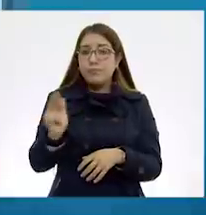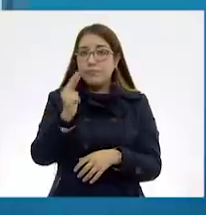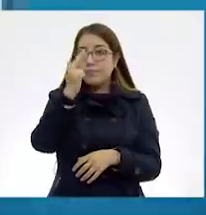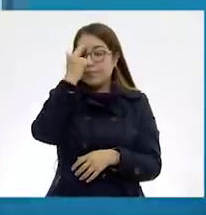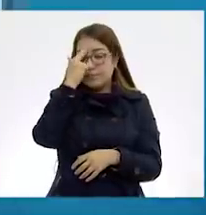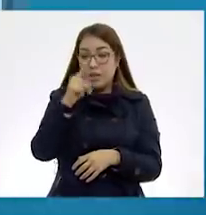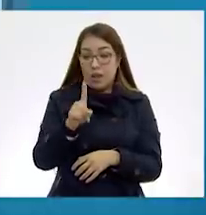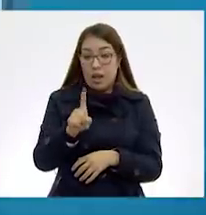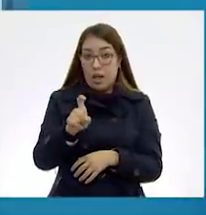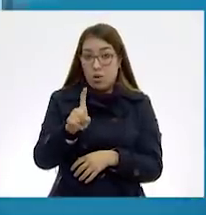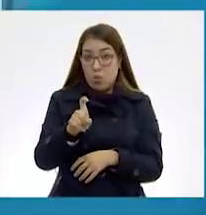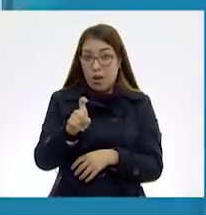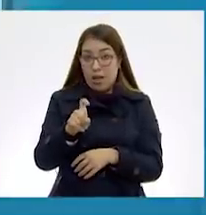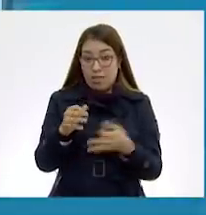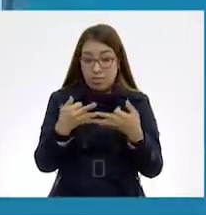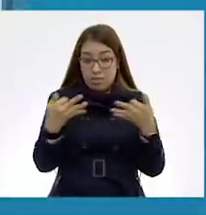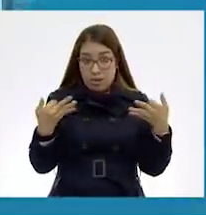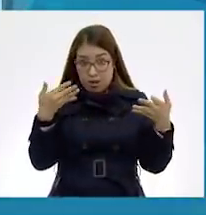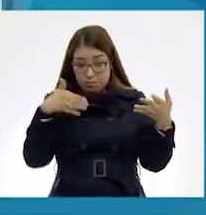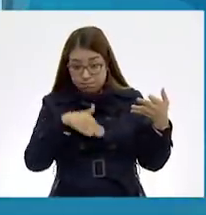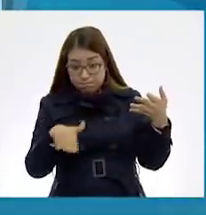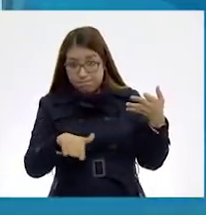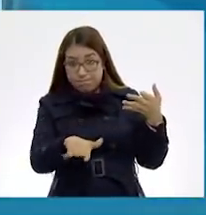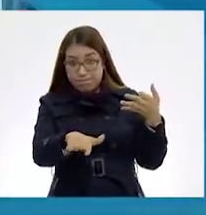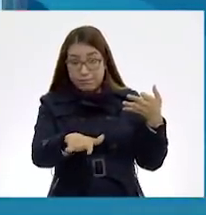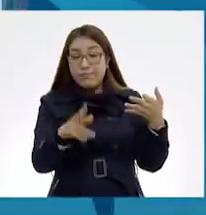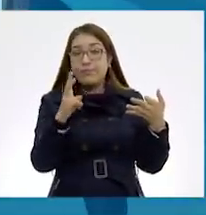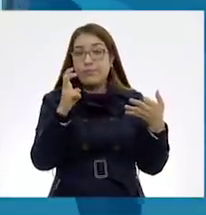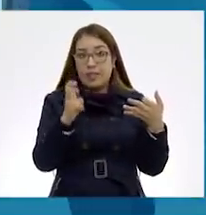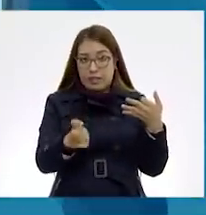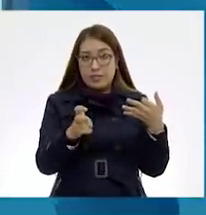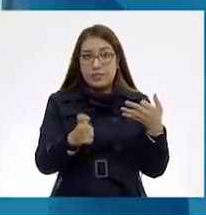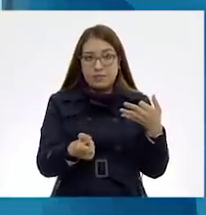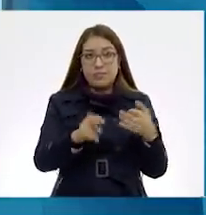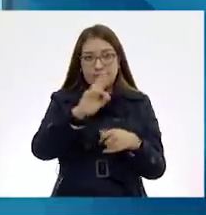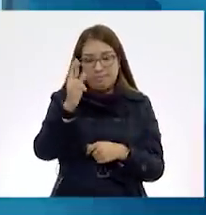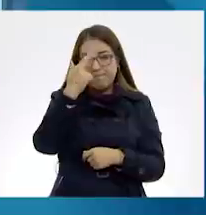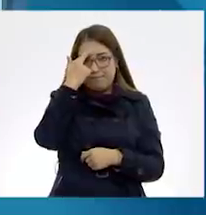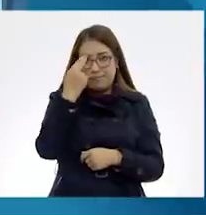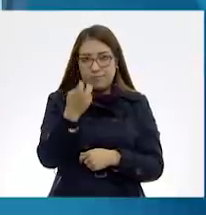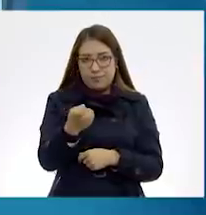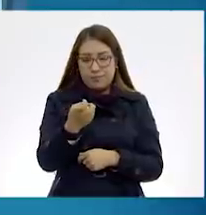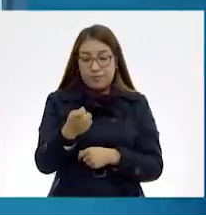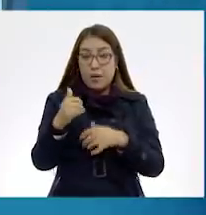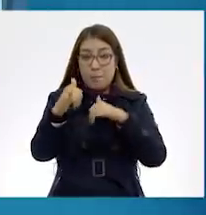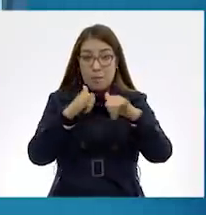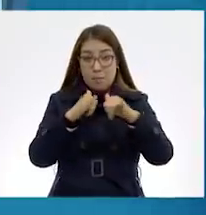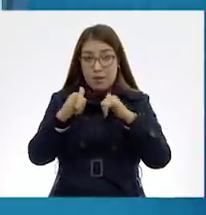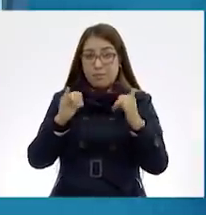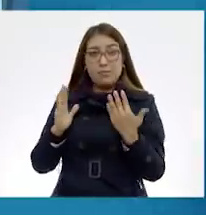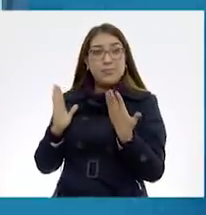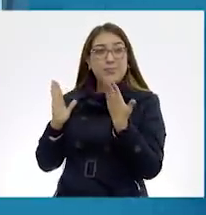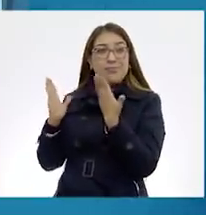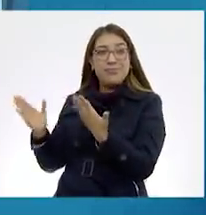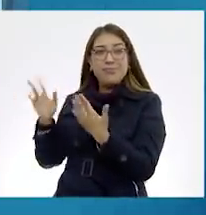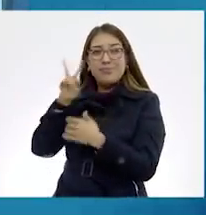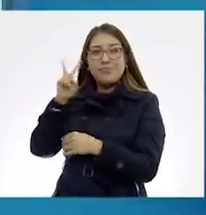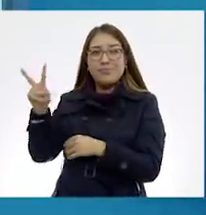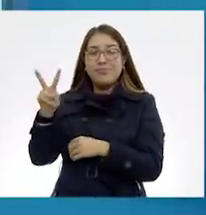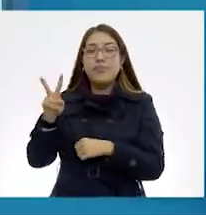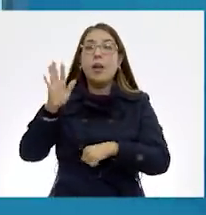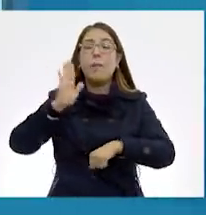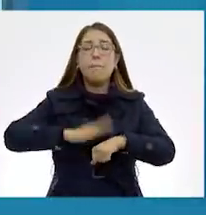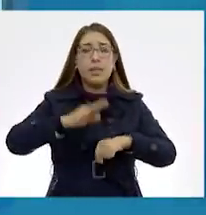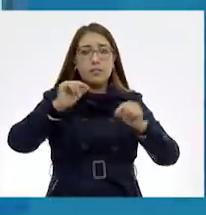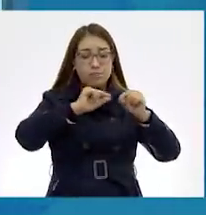que el agua subterránea es aquella que se encuentra bajo la superficie terrestre. En el mapa observamos que la mayor parte del